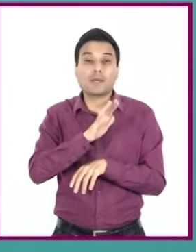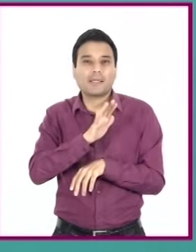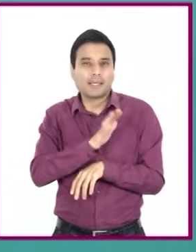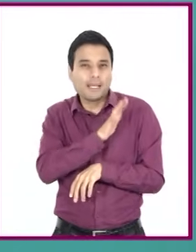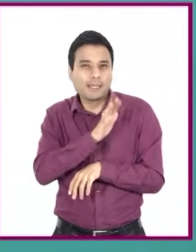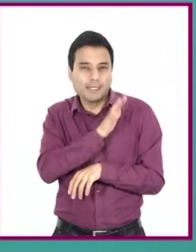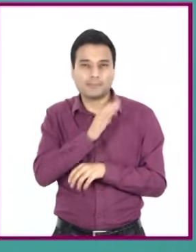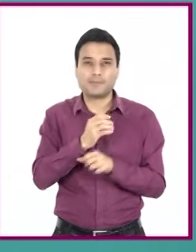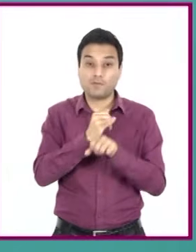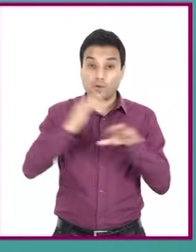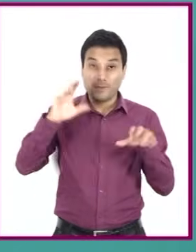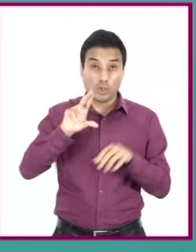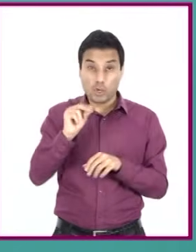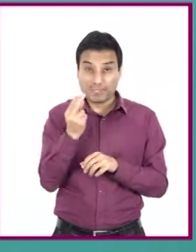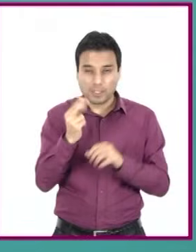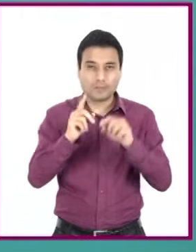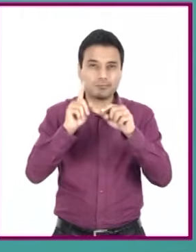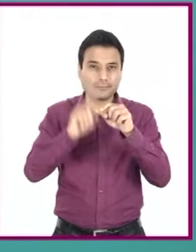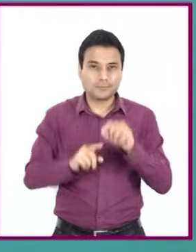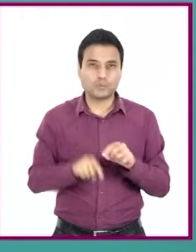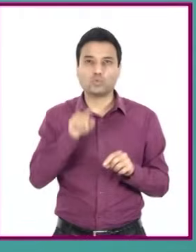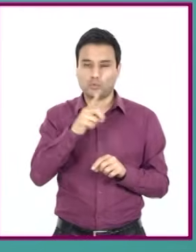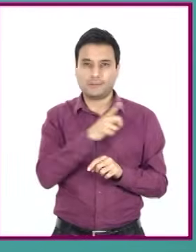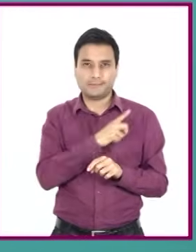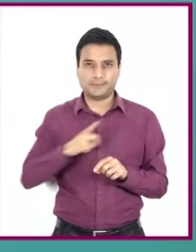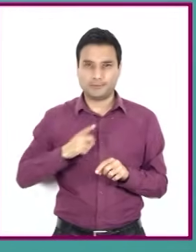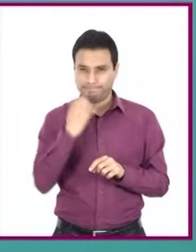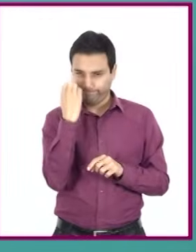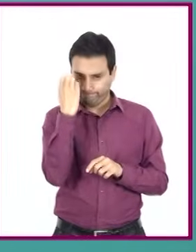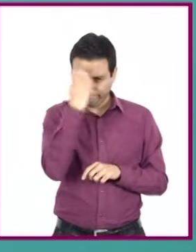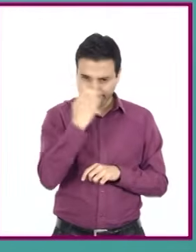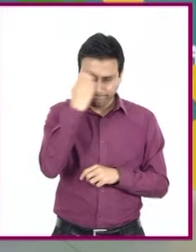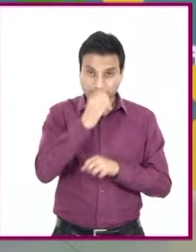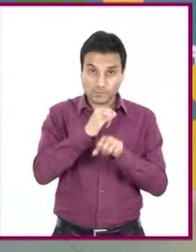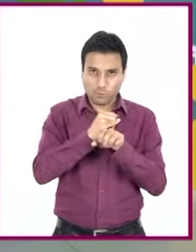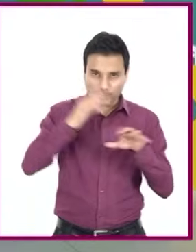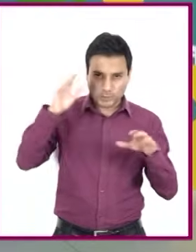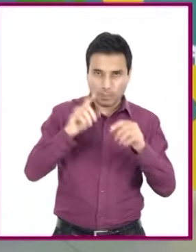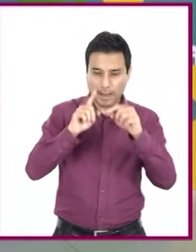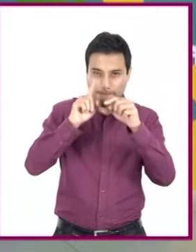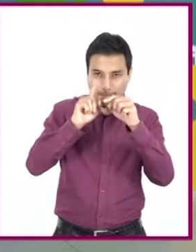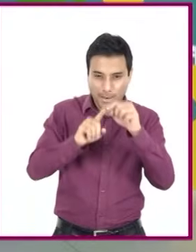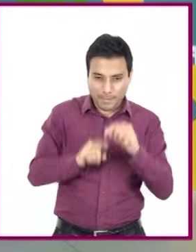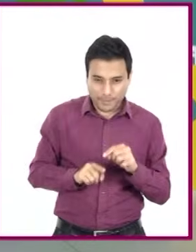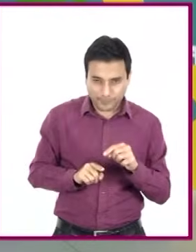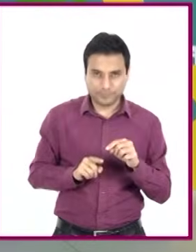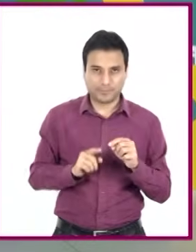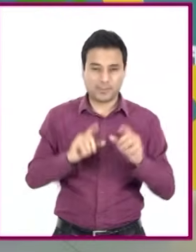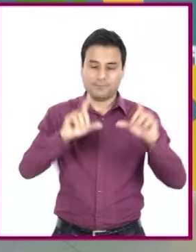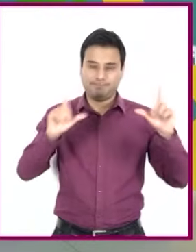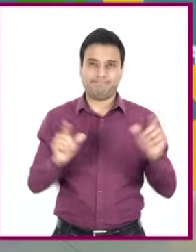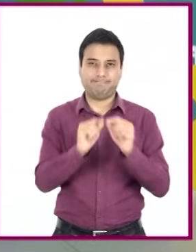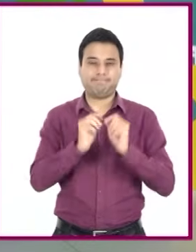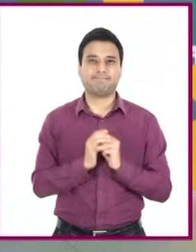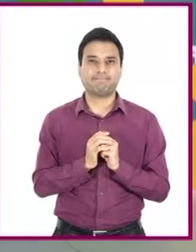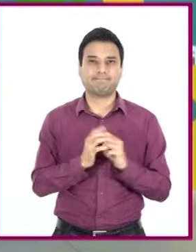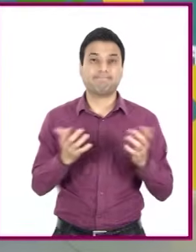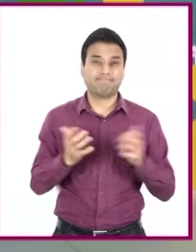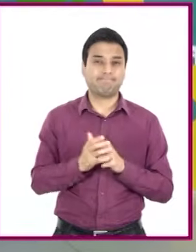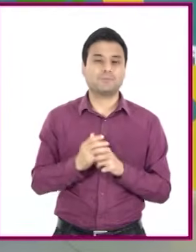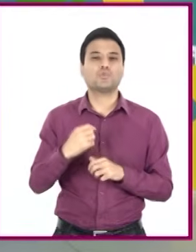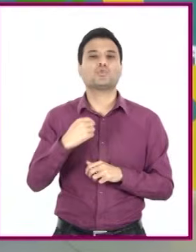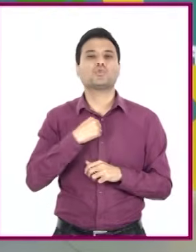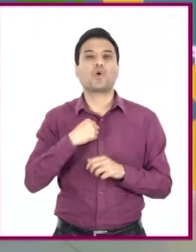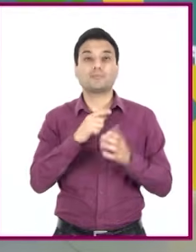poco relevante lo llamaremos análisis de la información y conclusiones. ¡Excelente! Entonces revisaré mis notas